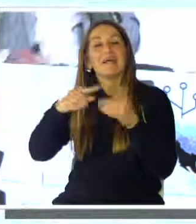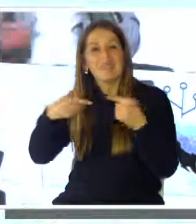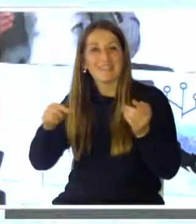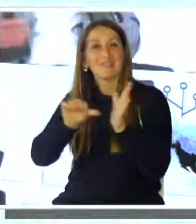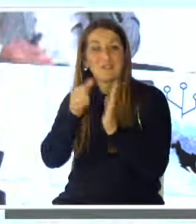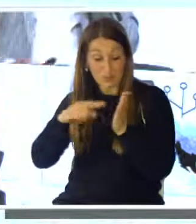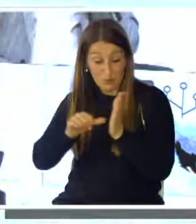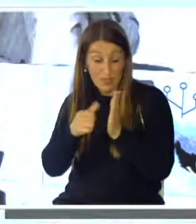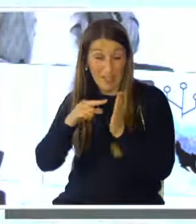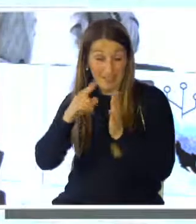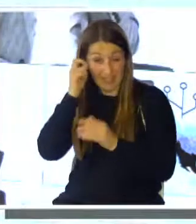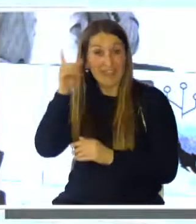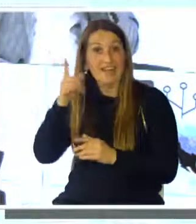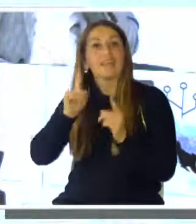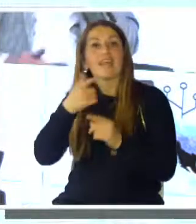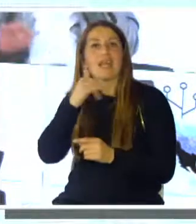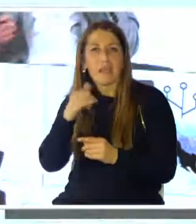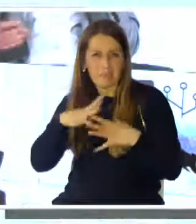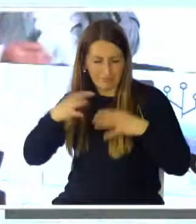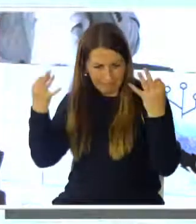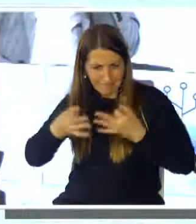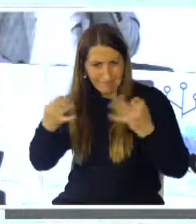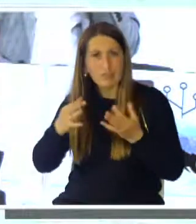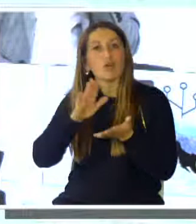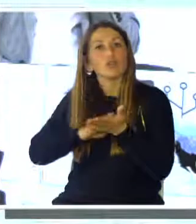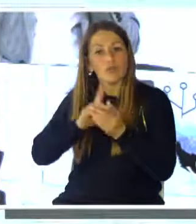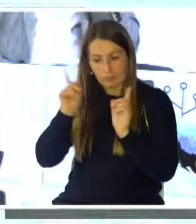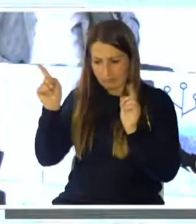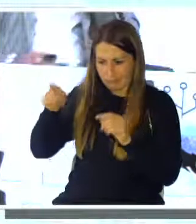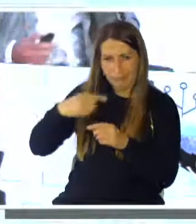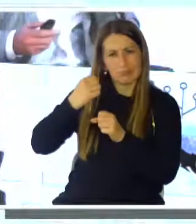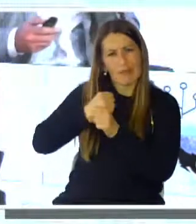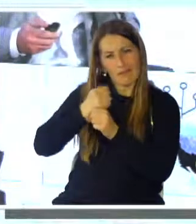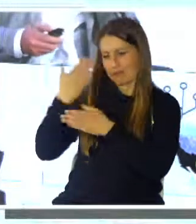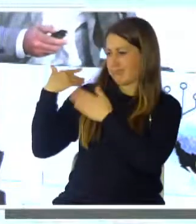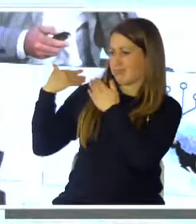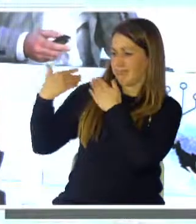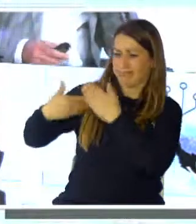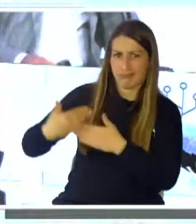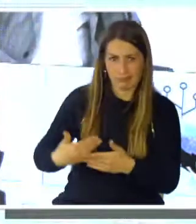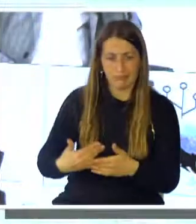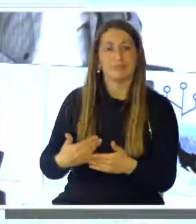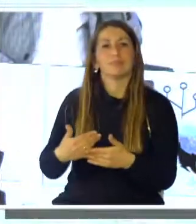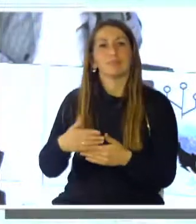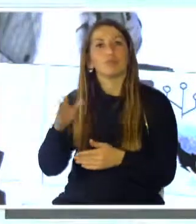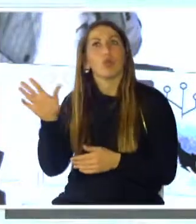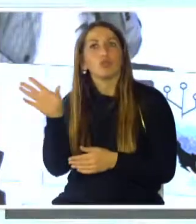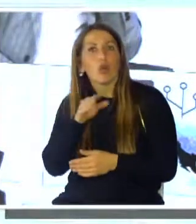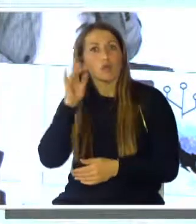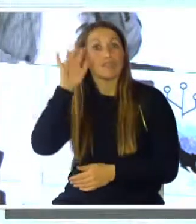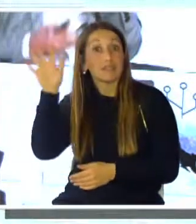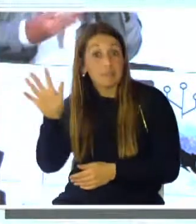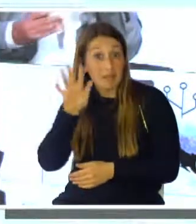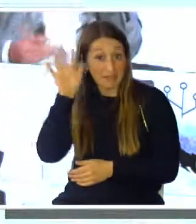y ejemplos concretos que tenemos en la ciudad sobre los que venimos trabajando hace tiempo todos se imaginan